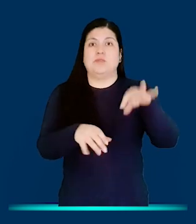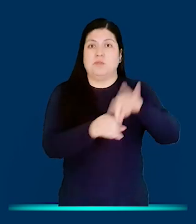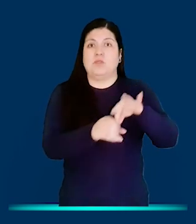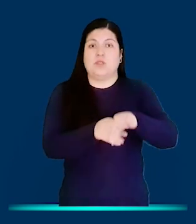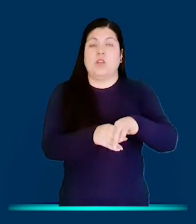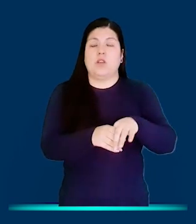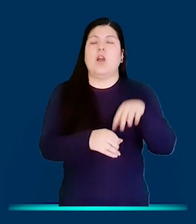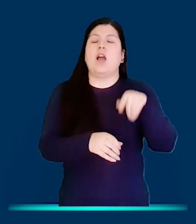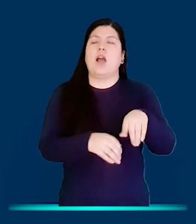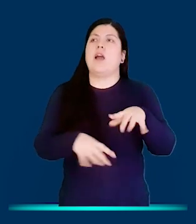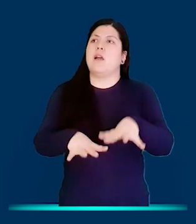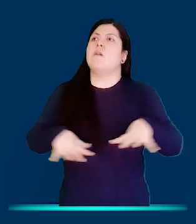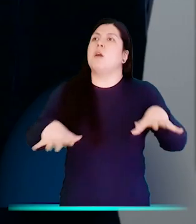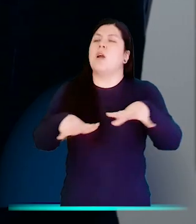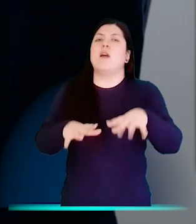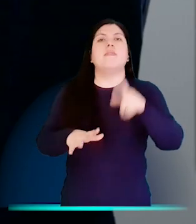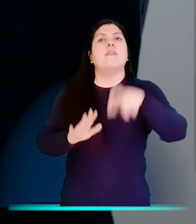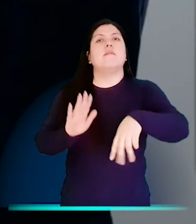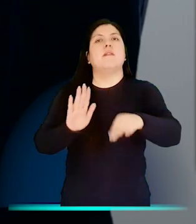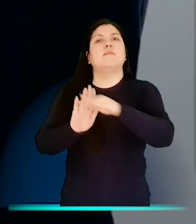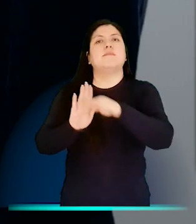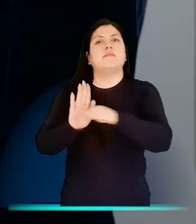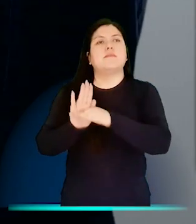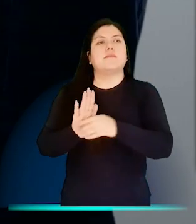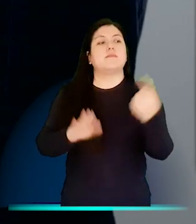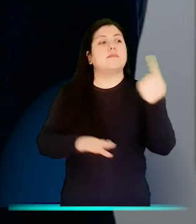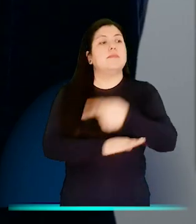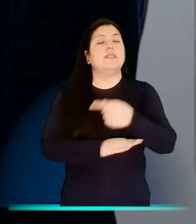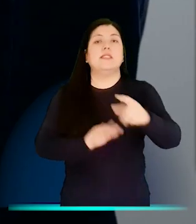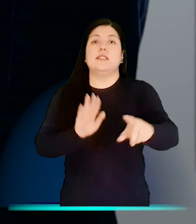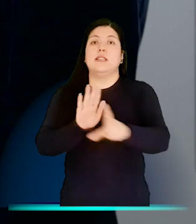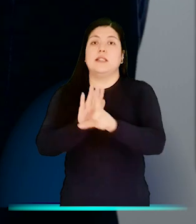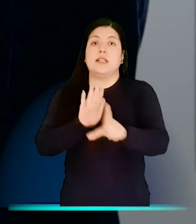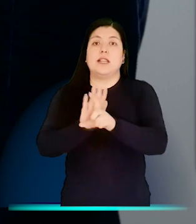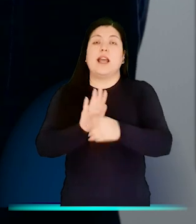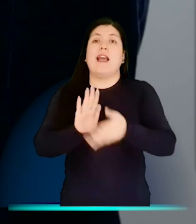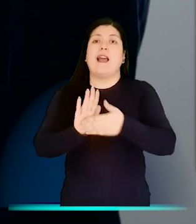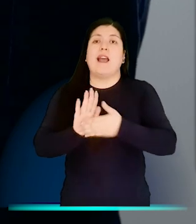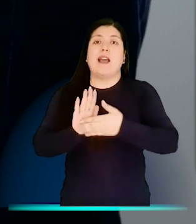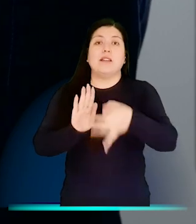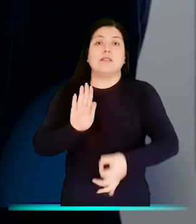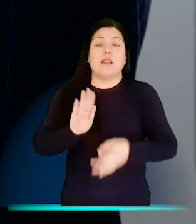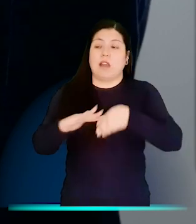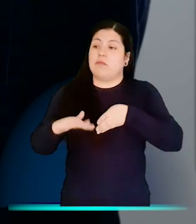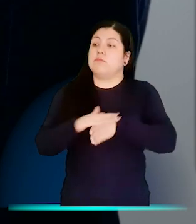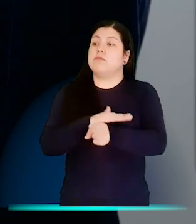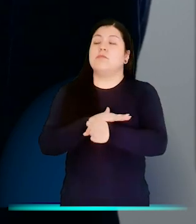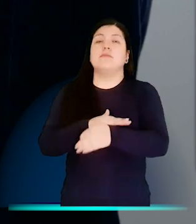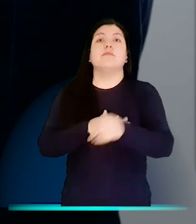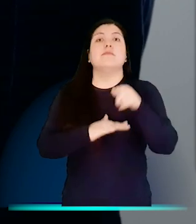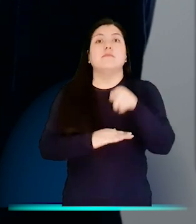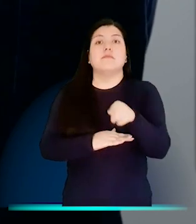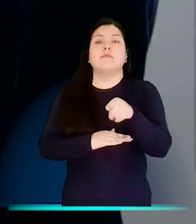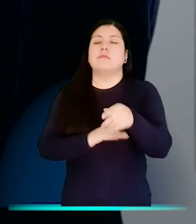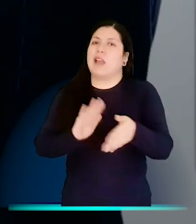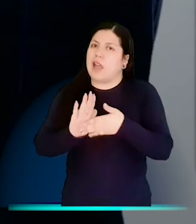la fijación de los puestos de votación, tenemos que cumplir con lo que nos dice la ley y es garantizar que haya un